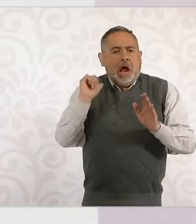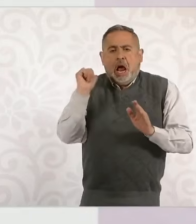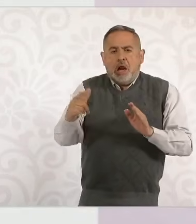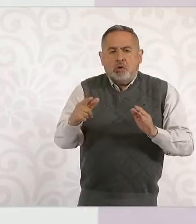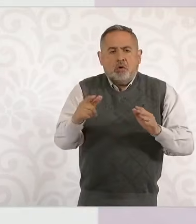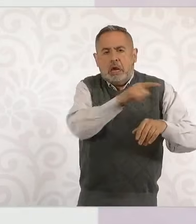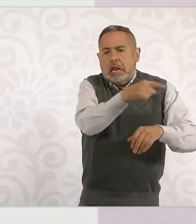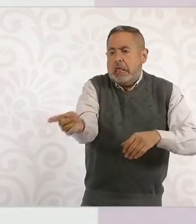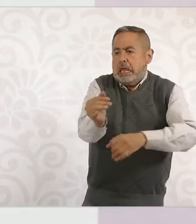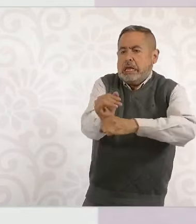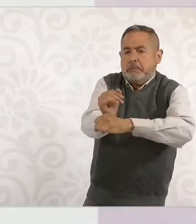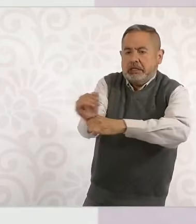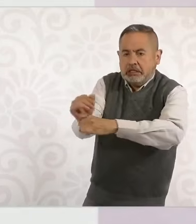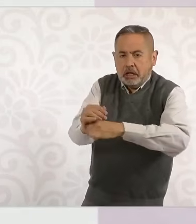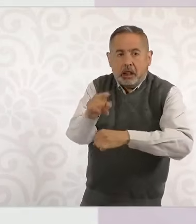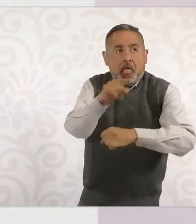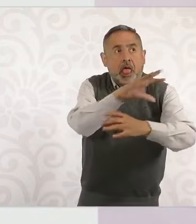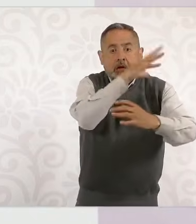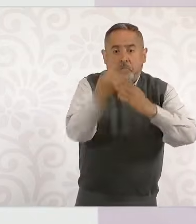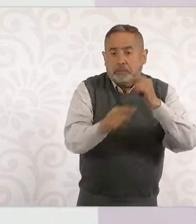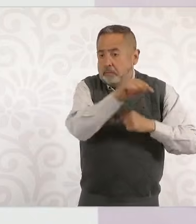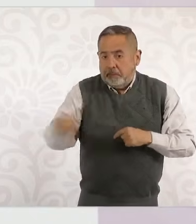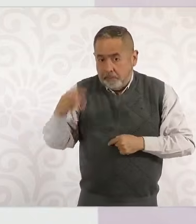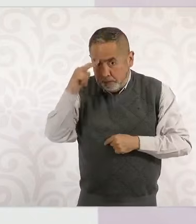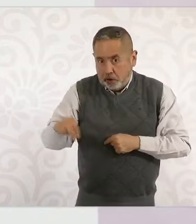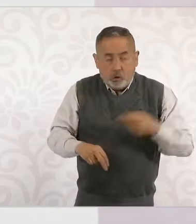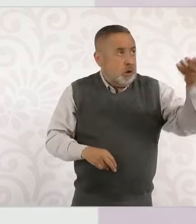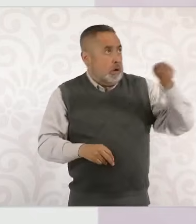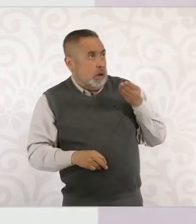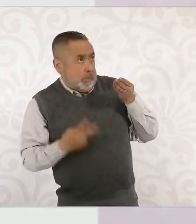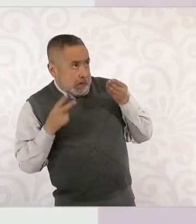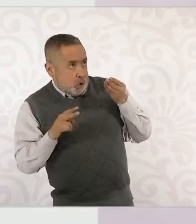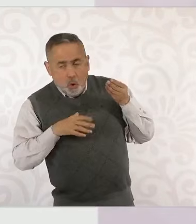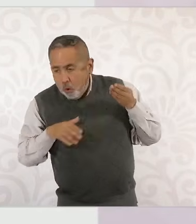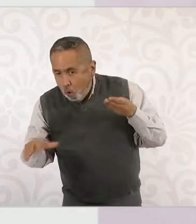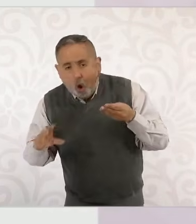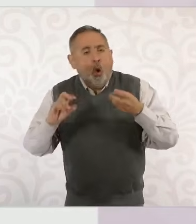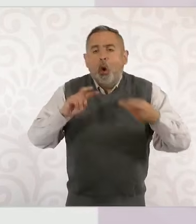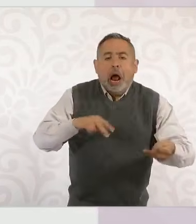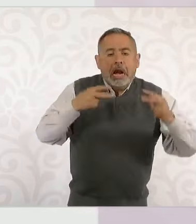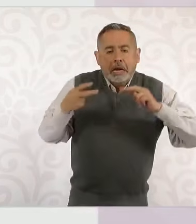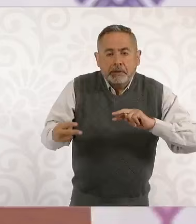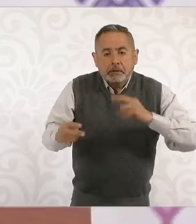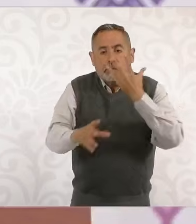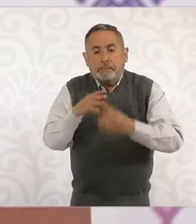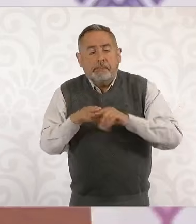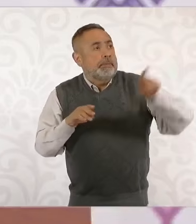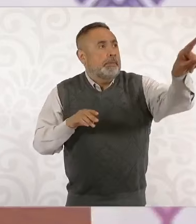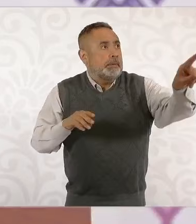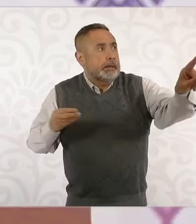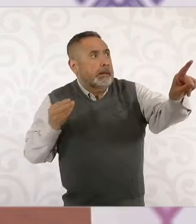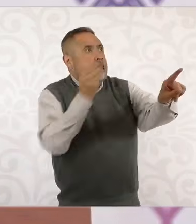una investigación en Estados Unidos, o de alguien que es interés de México. Se pregunta, bueno,